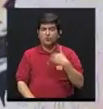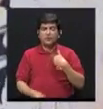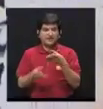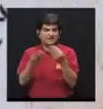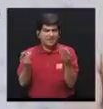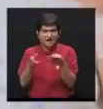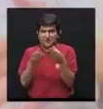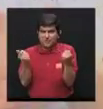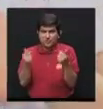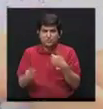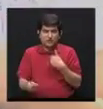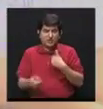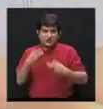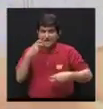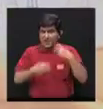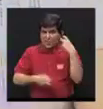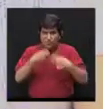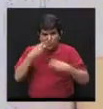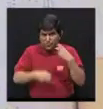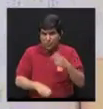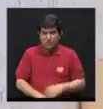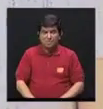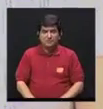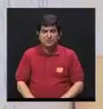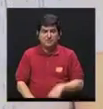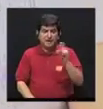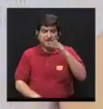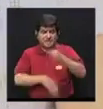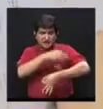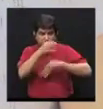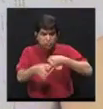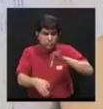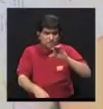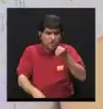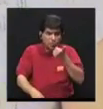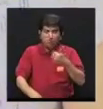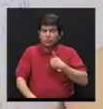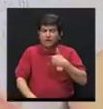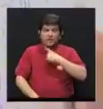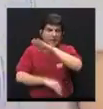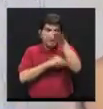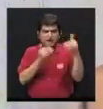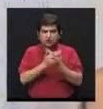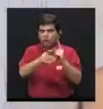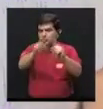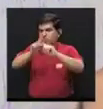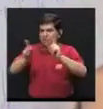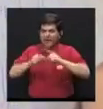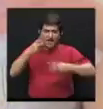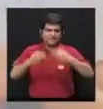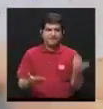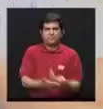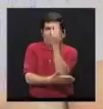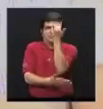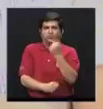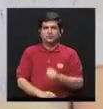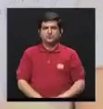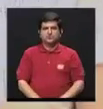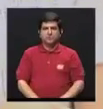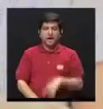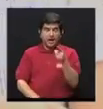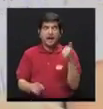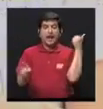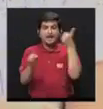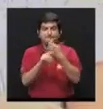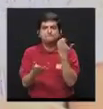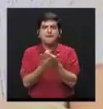un problema, digamos, hay que sustituirla con algo que va a tener toda otra serie de problemas nuevos. En este caso, además, va a tener un impacto económico